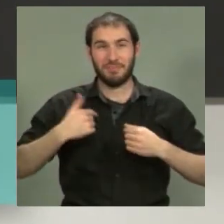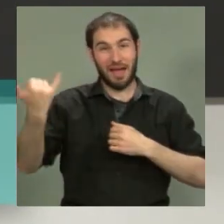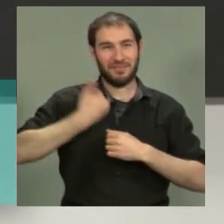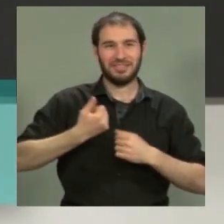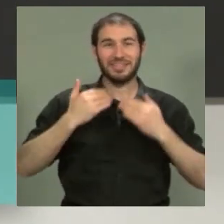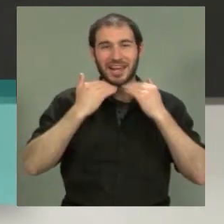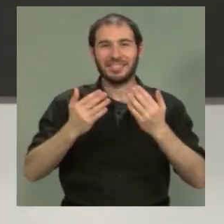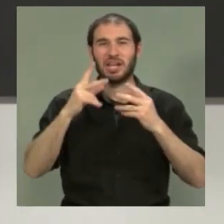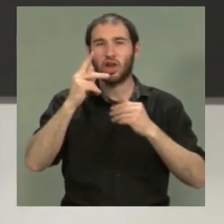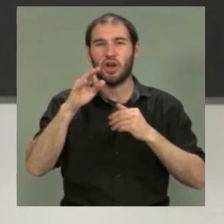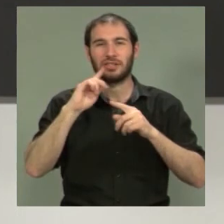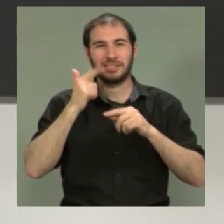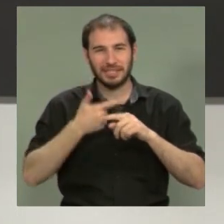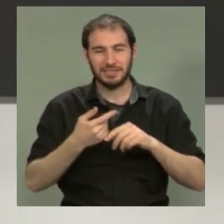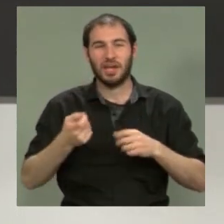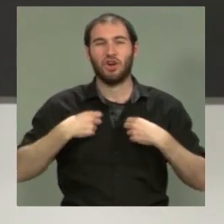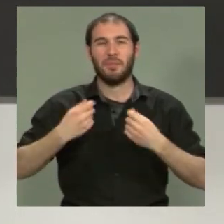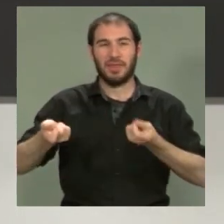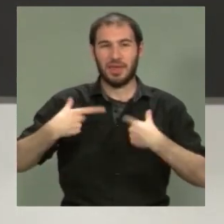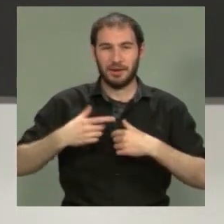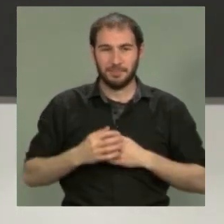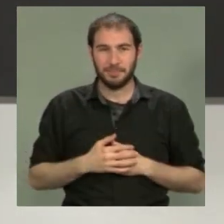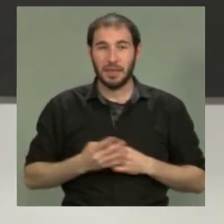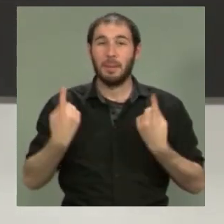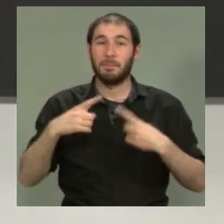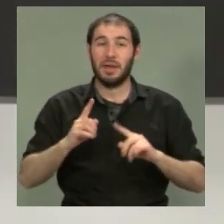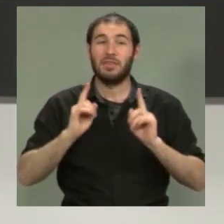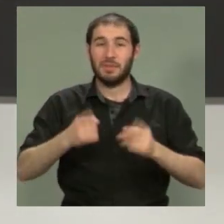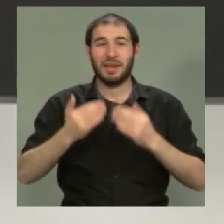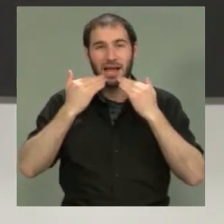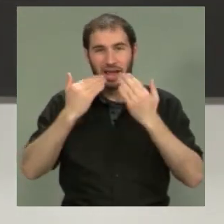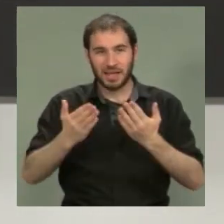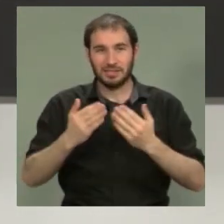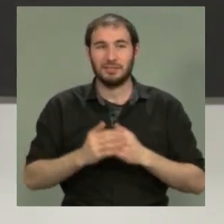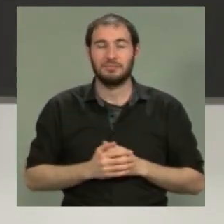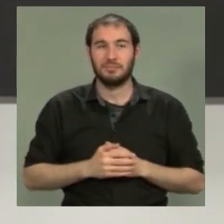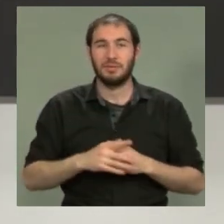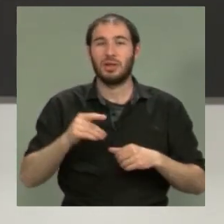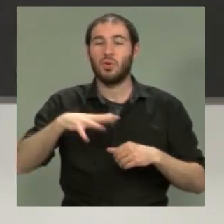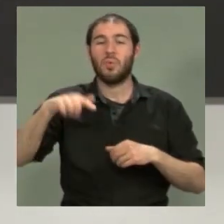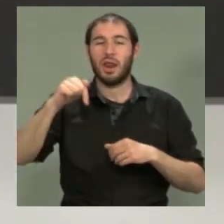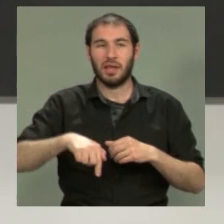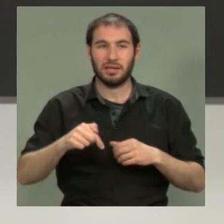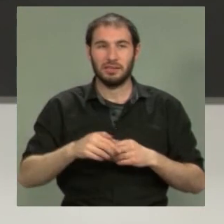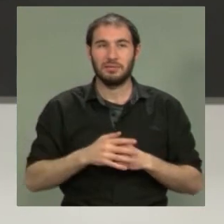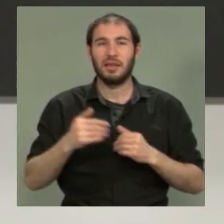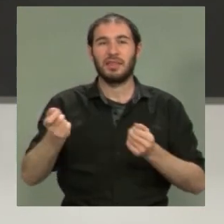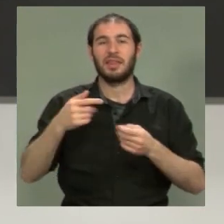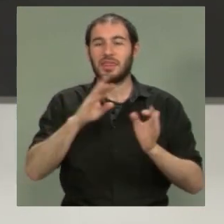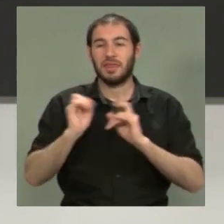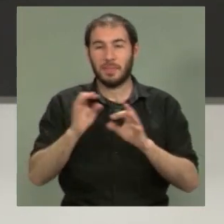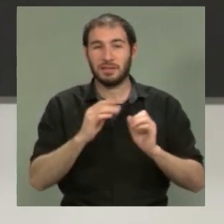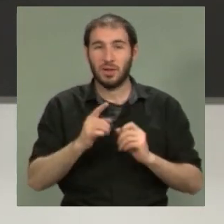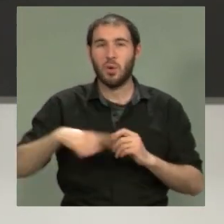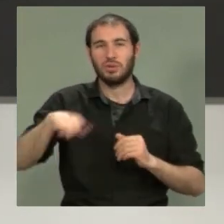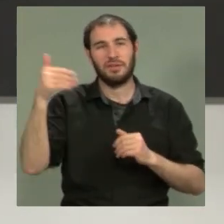avisando. Tengo que agradecer a Coxis por haberme dado la ropa, pero fundamentalmente agradecer por este espacio, sí, por habernos dado este debate y porque